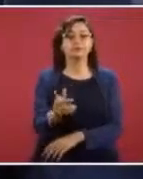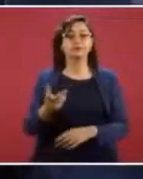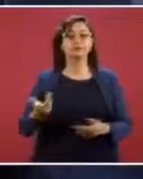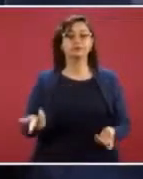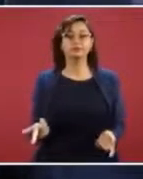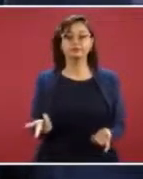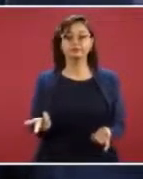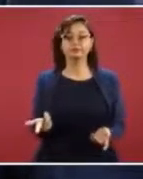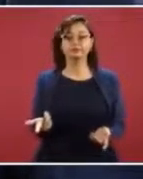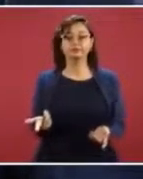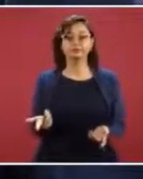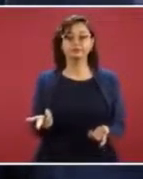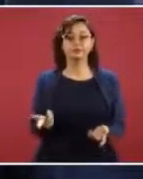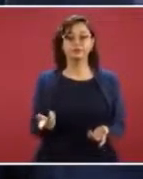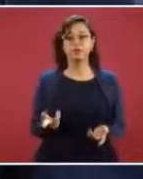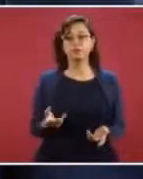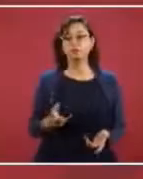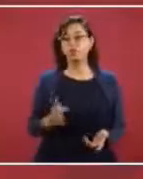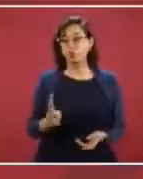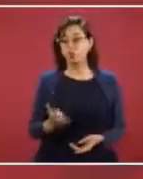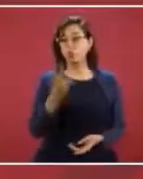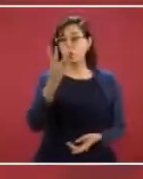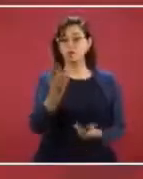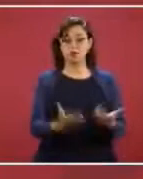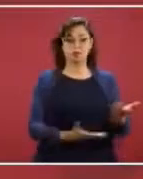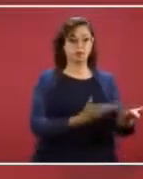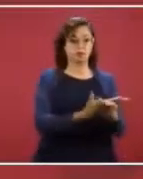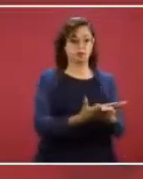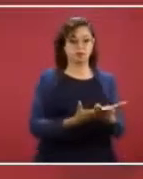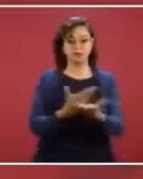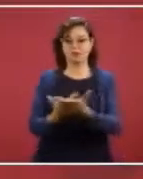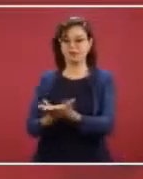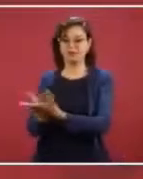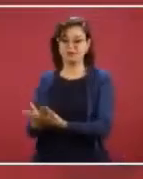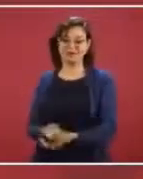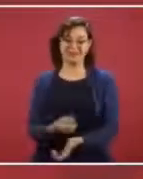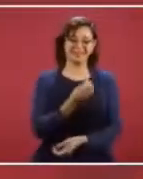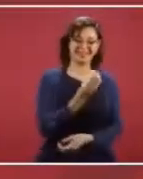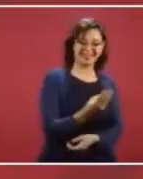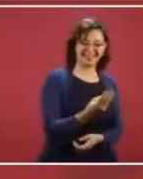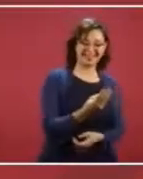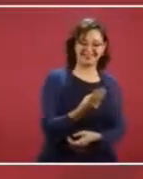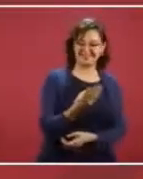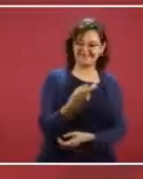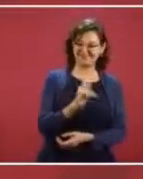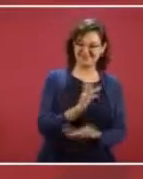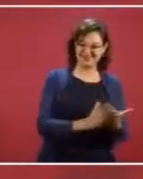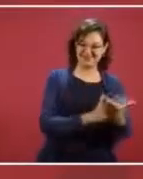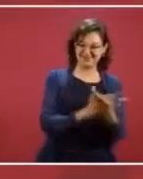hubo una terna de 4, porque hay ternas de 4,